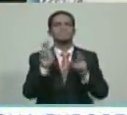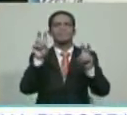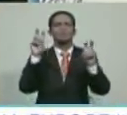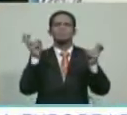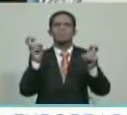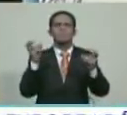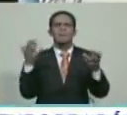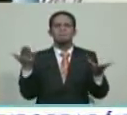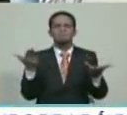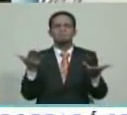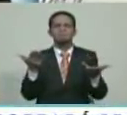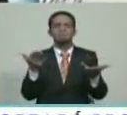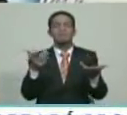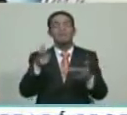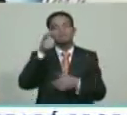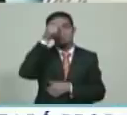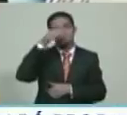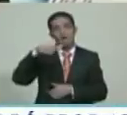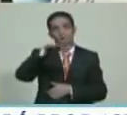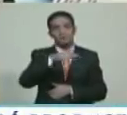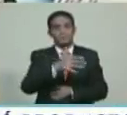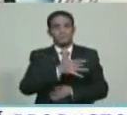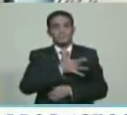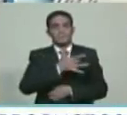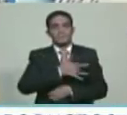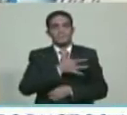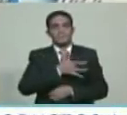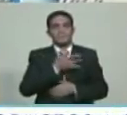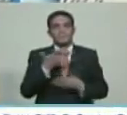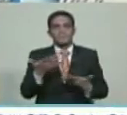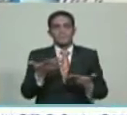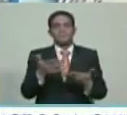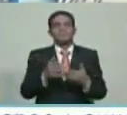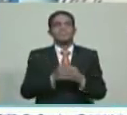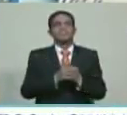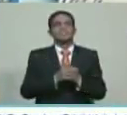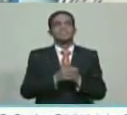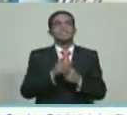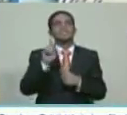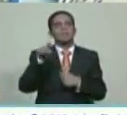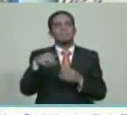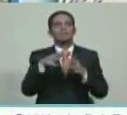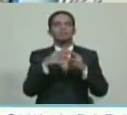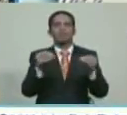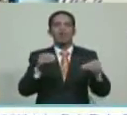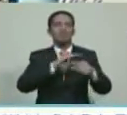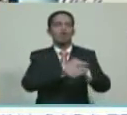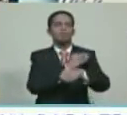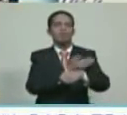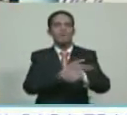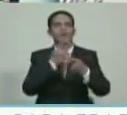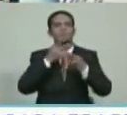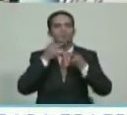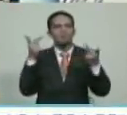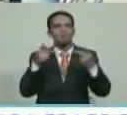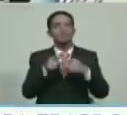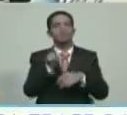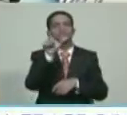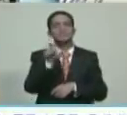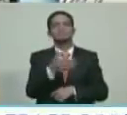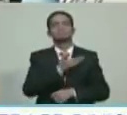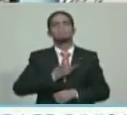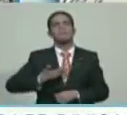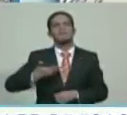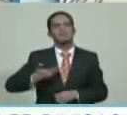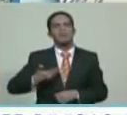siempre sensible para nuestro pueblo y por supuesto para todos los poderes públicos nacionales, el Ejecutivo Nacional,